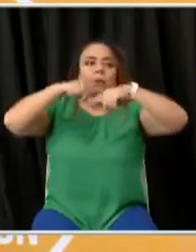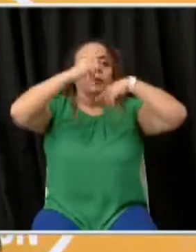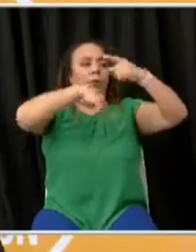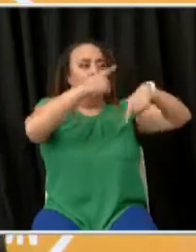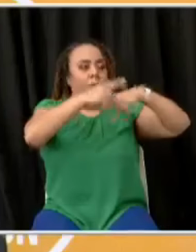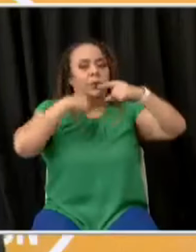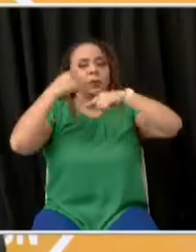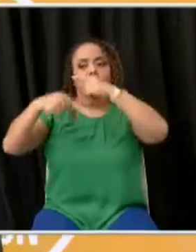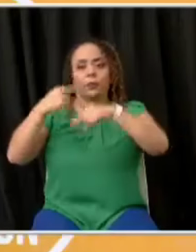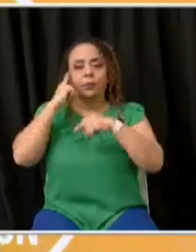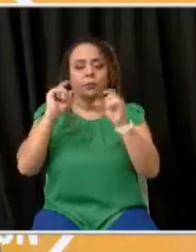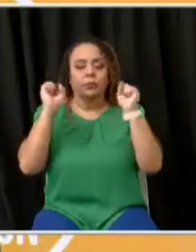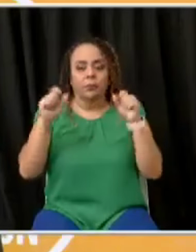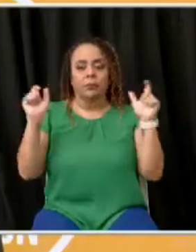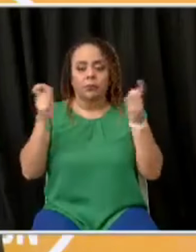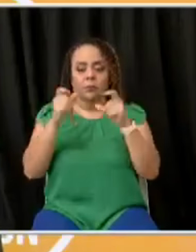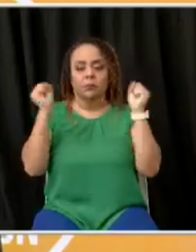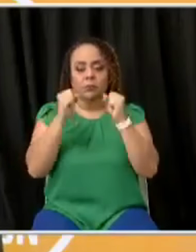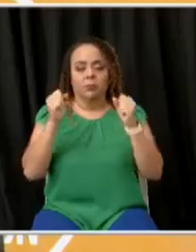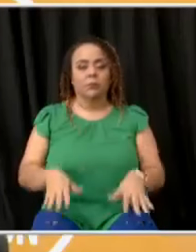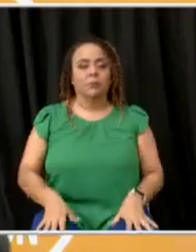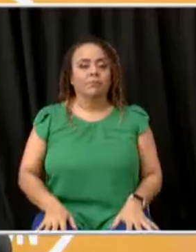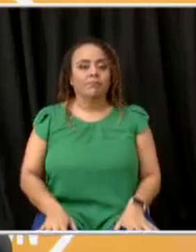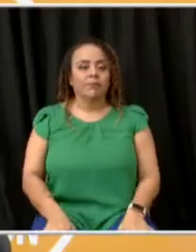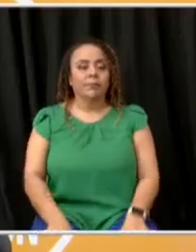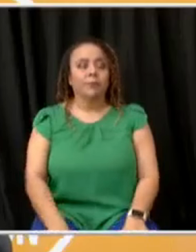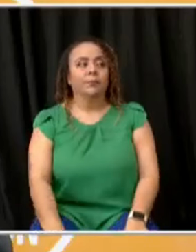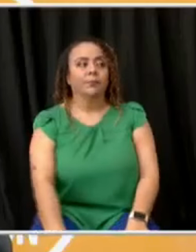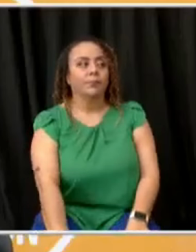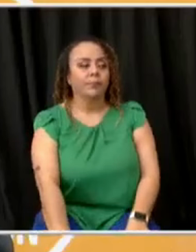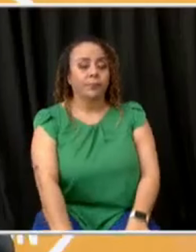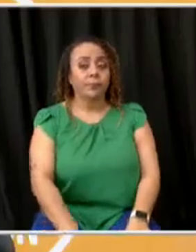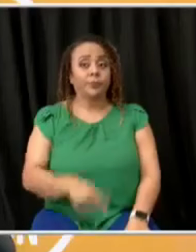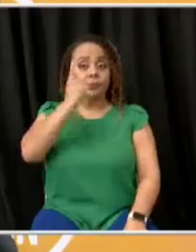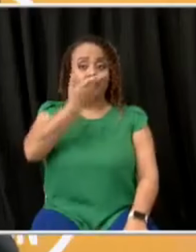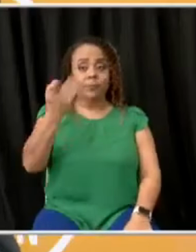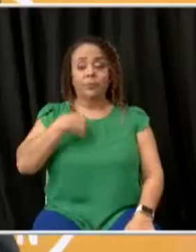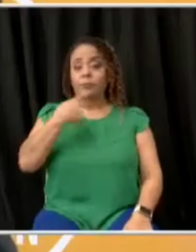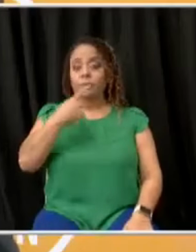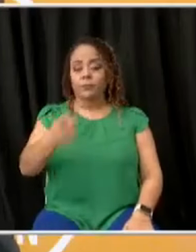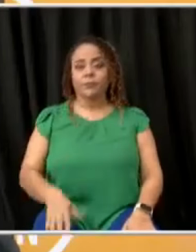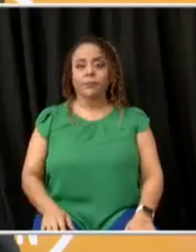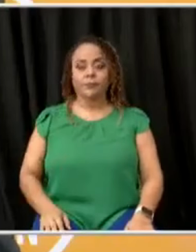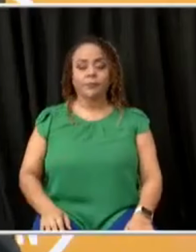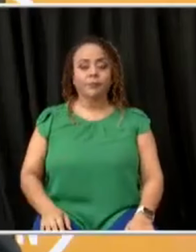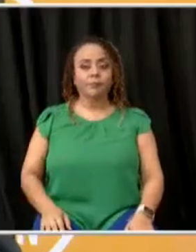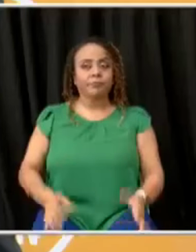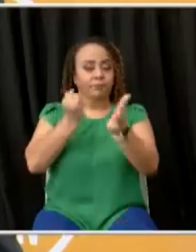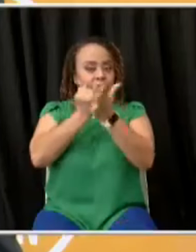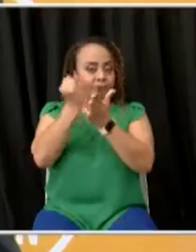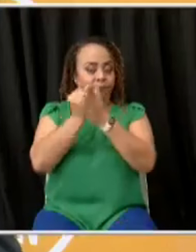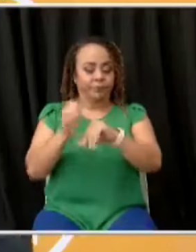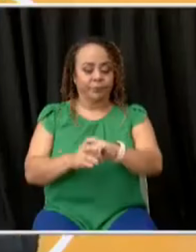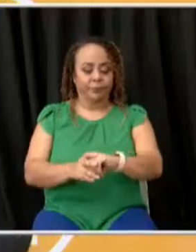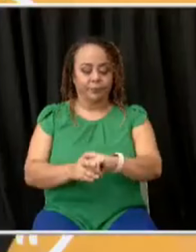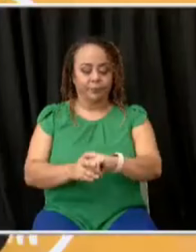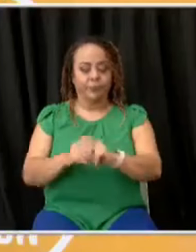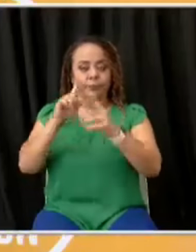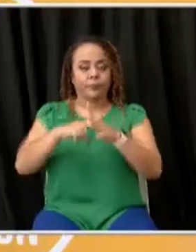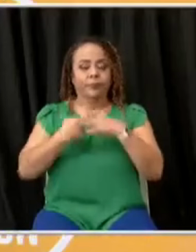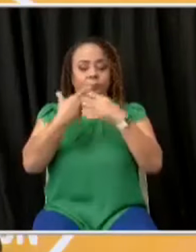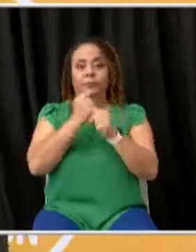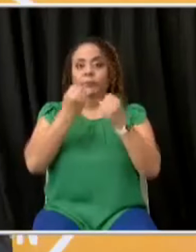vayan enfriando. Ok. Una de las cosas que te decía es que estas investigaciones empezaron a hacerse